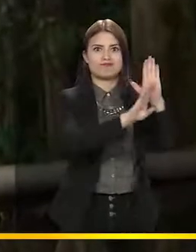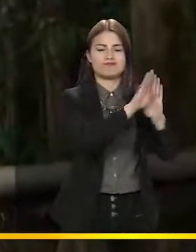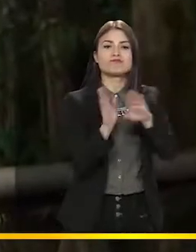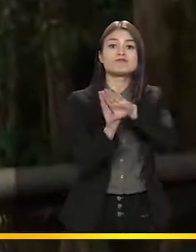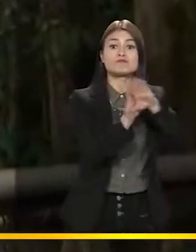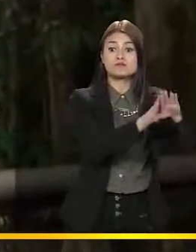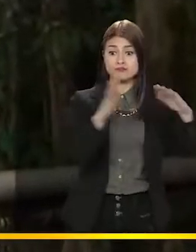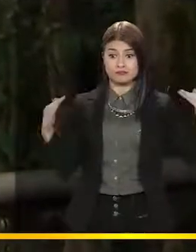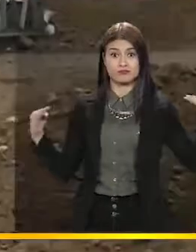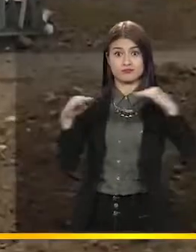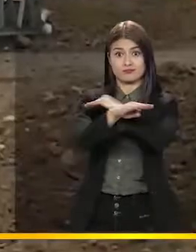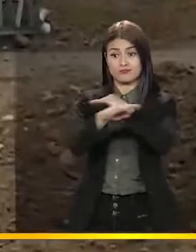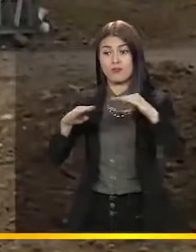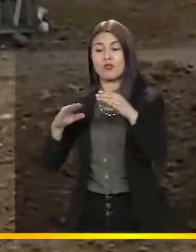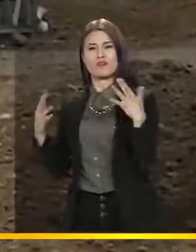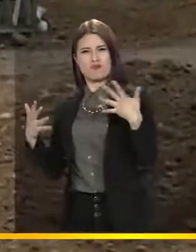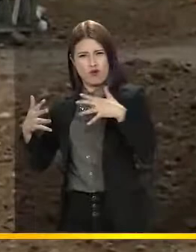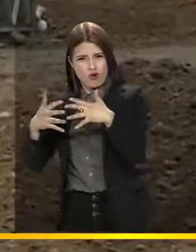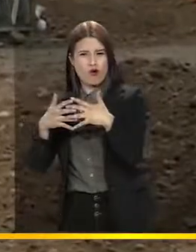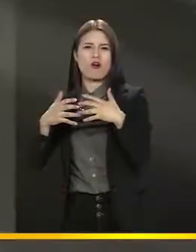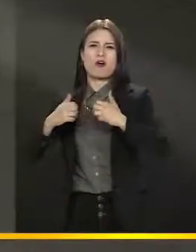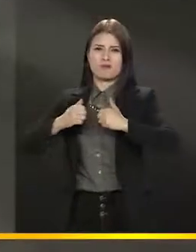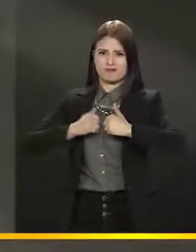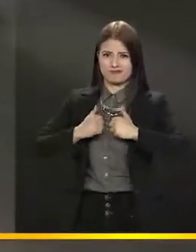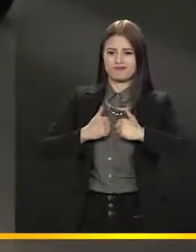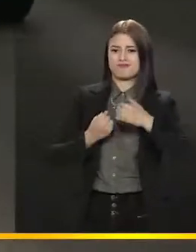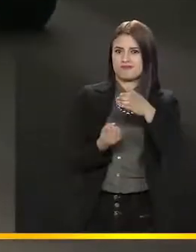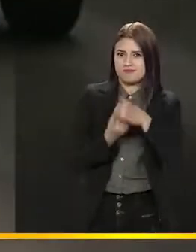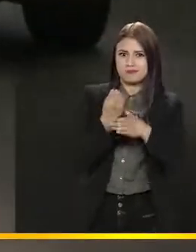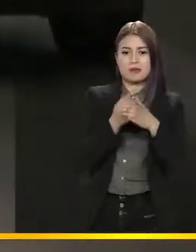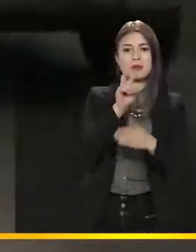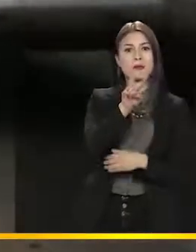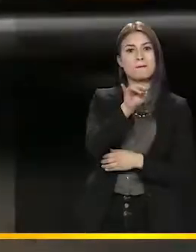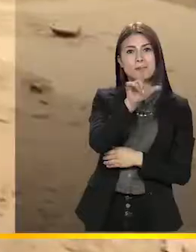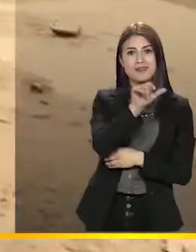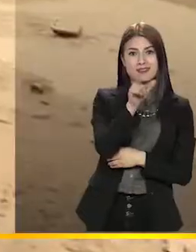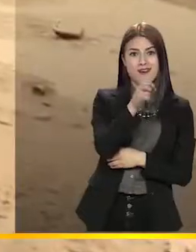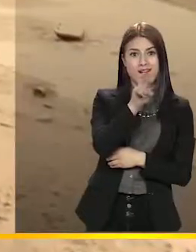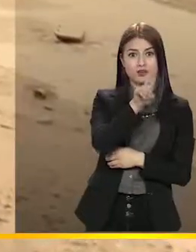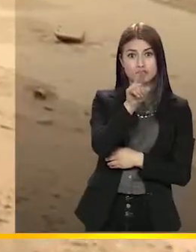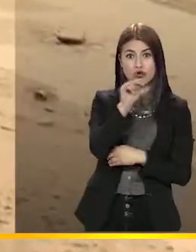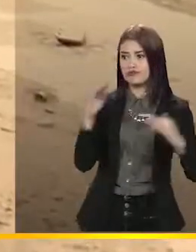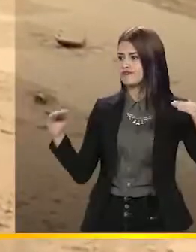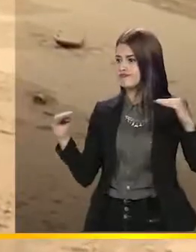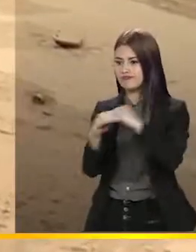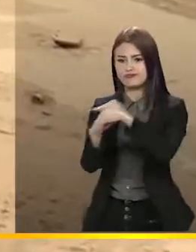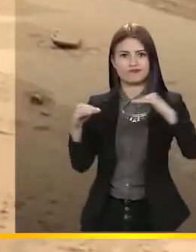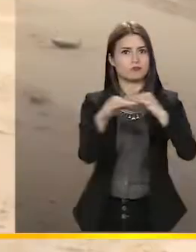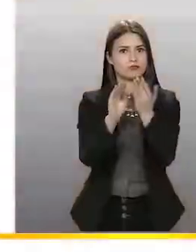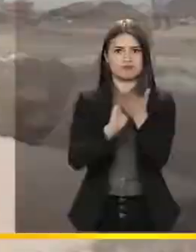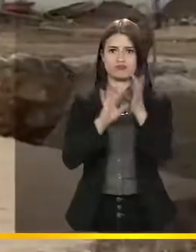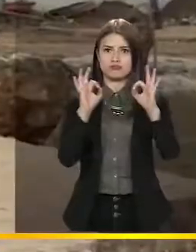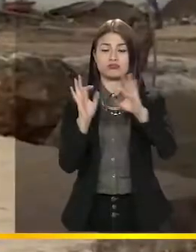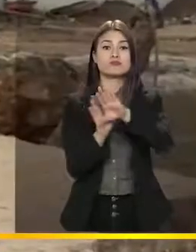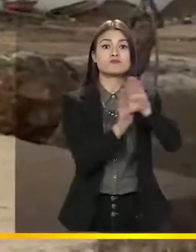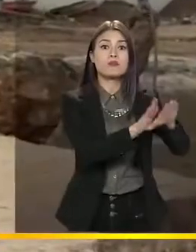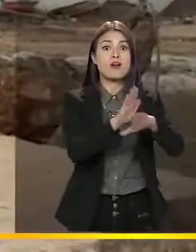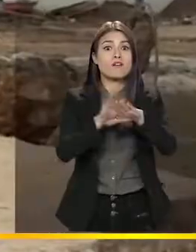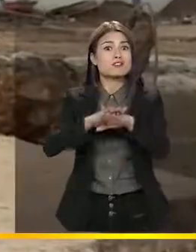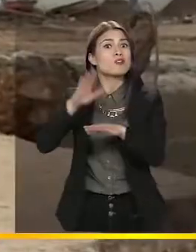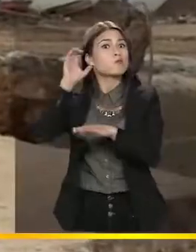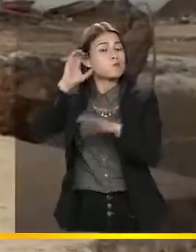funcionamiento, vías que comunican de Mocoa a Pasto, Villa Garzón y Pitalito, lo mismo que vías urbanas. La